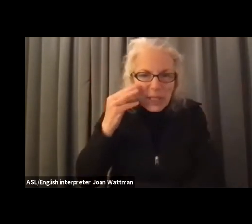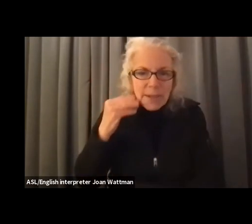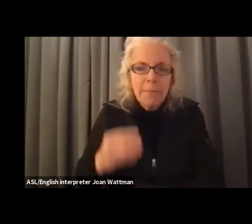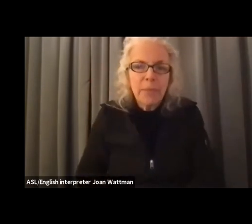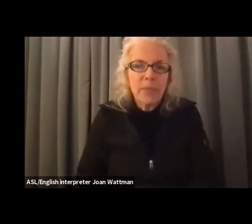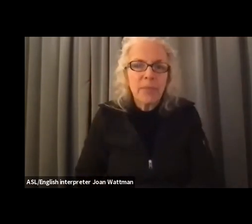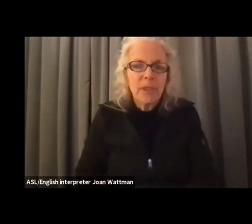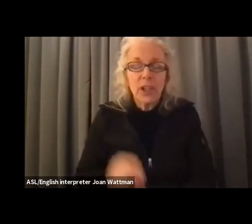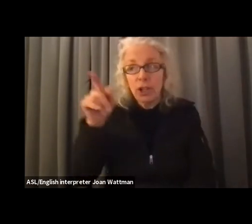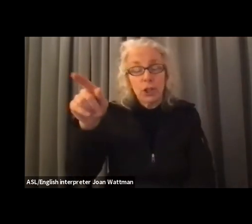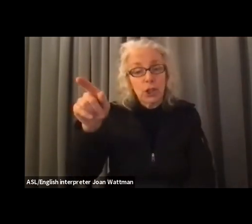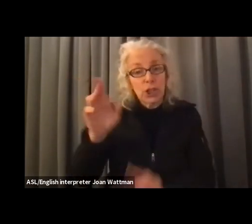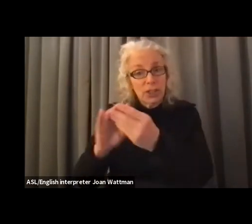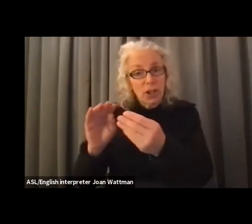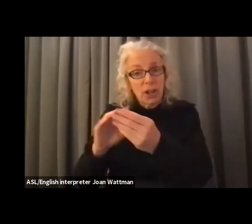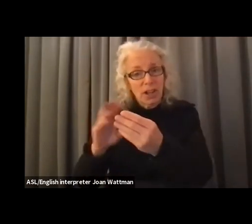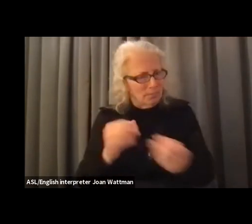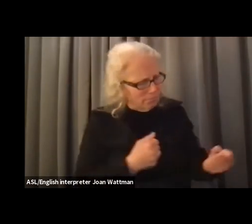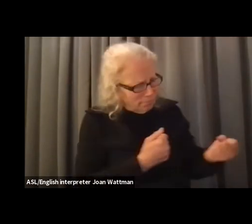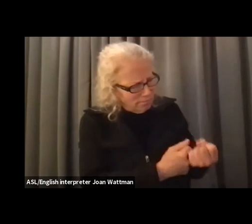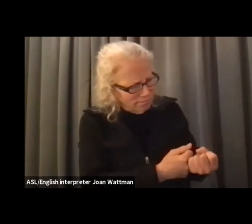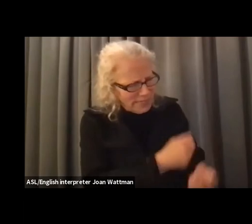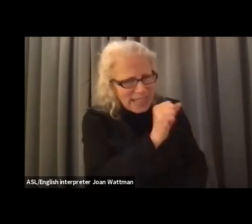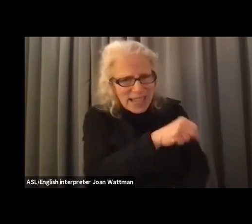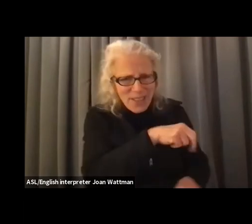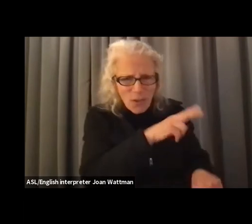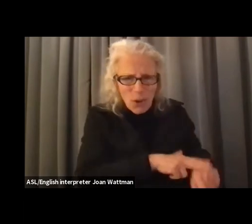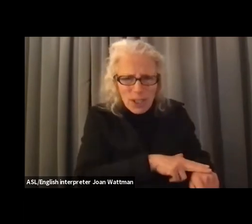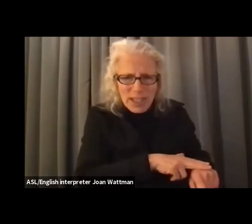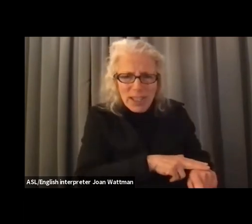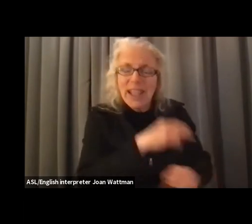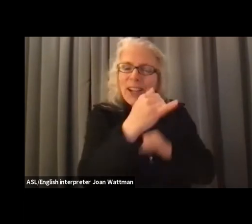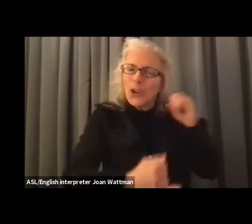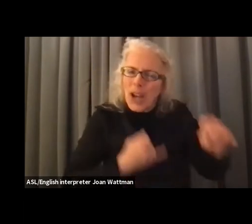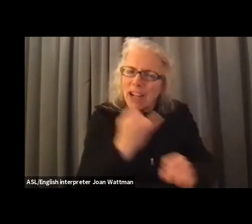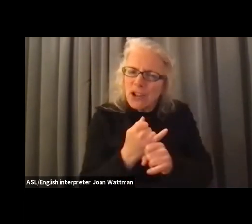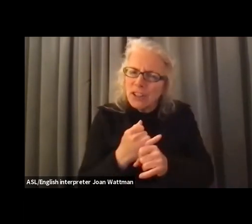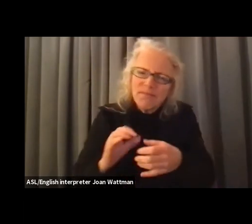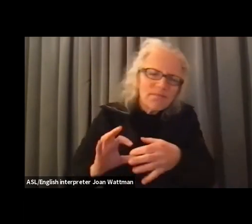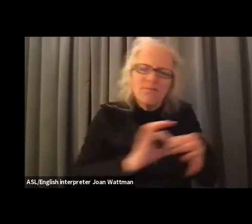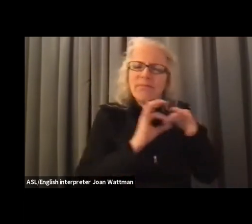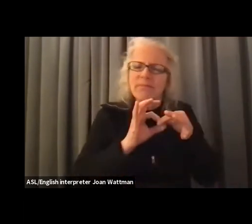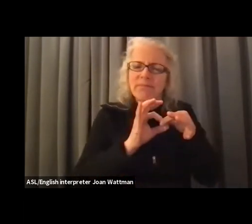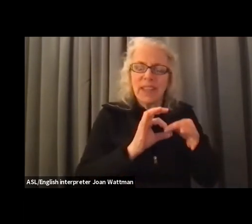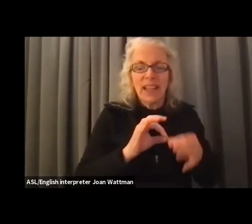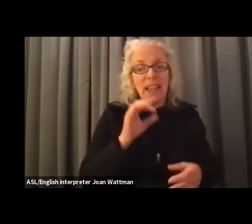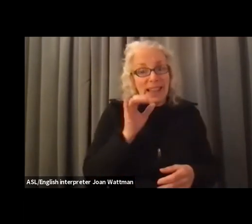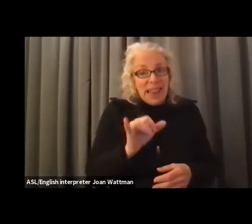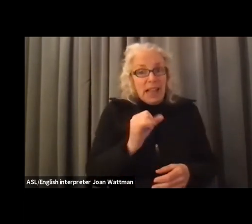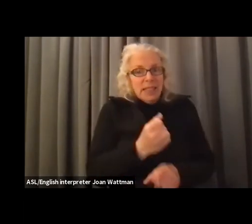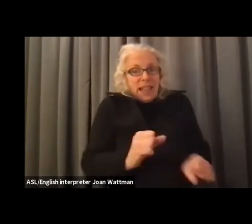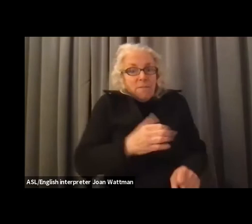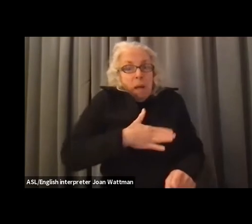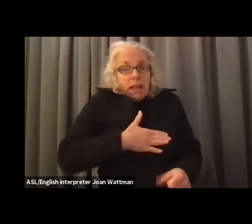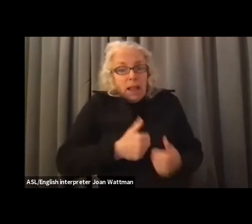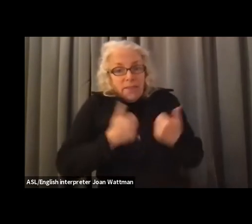porque precisamente la solidaridad internacional salvó mi vida en un momento donde estaba condenada